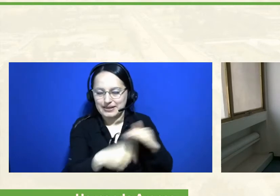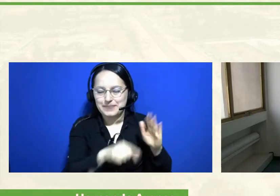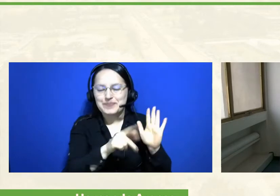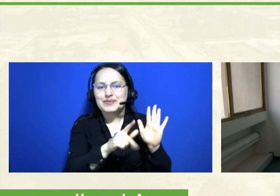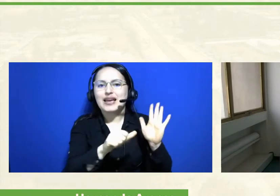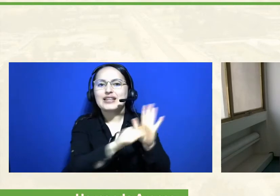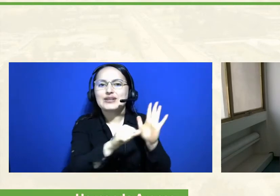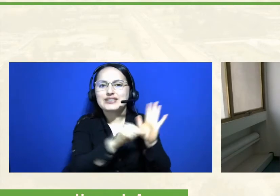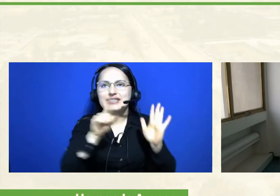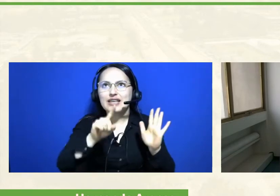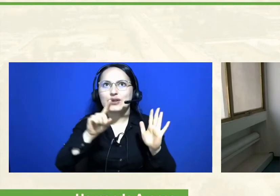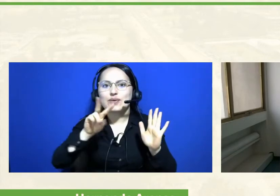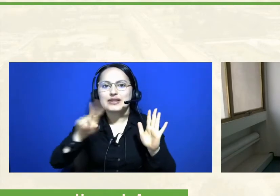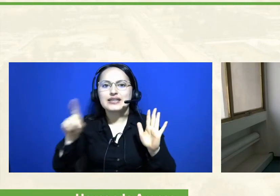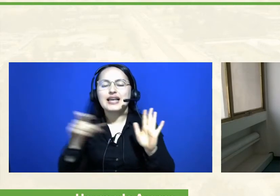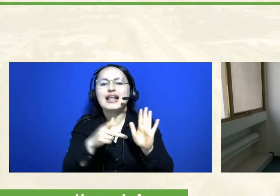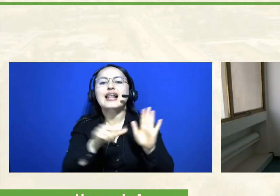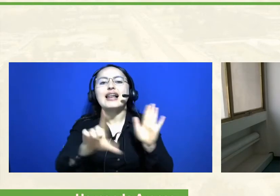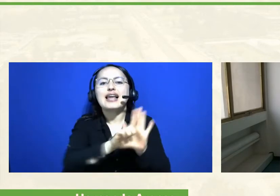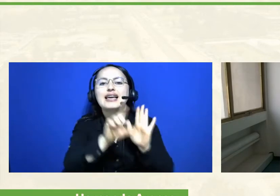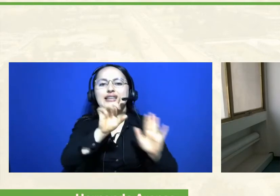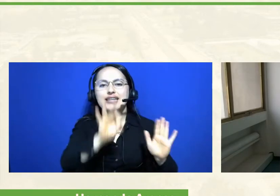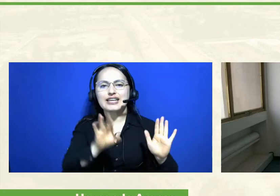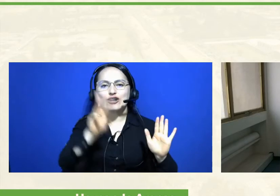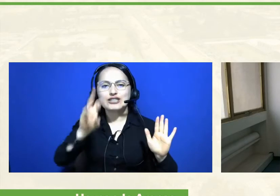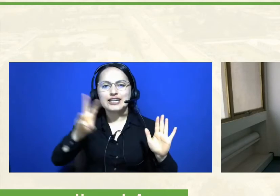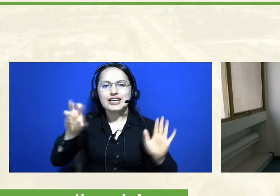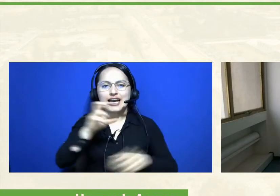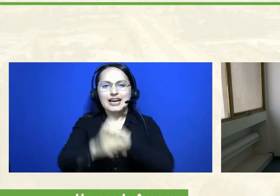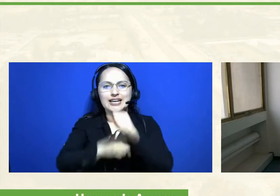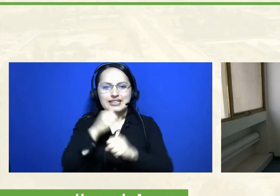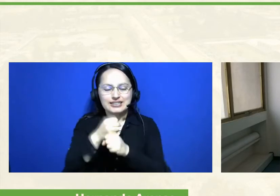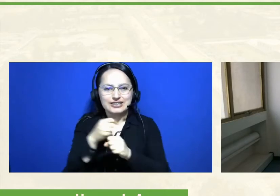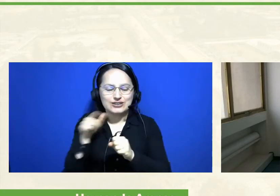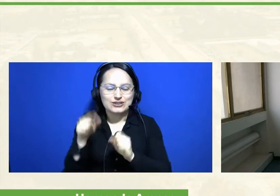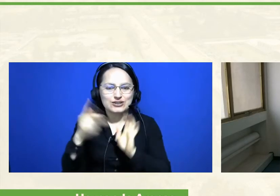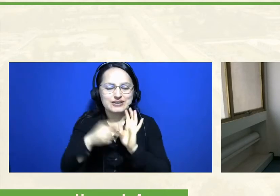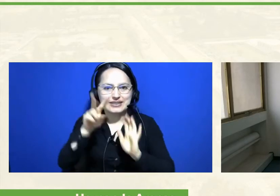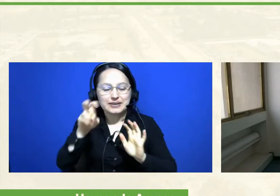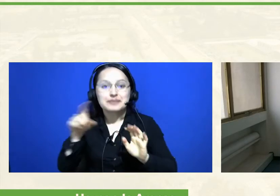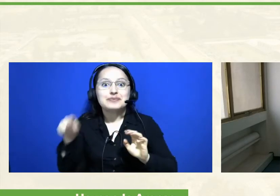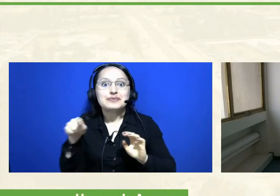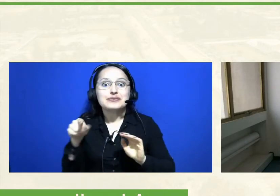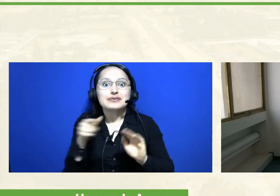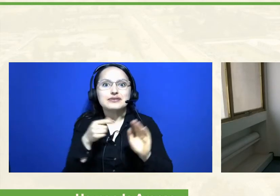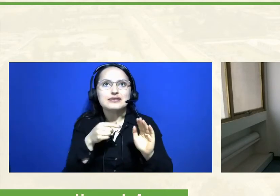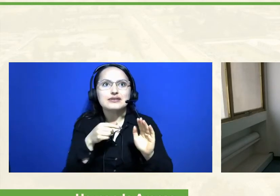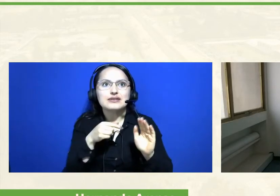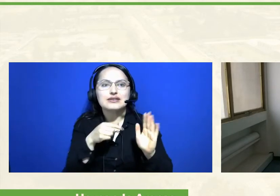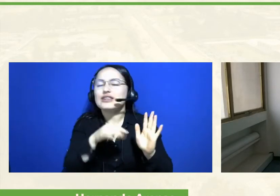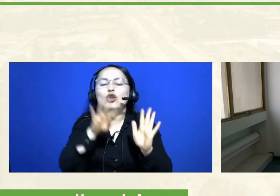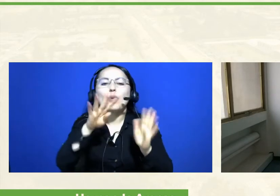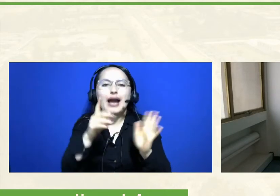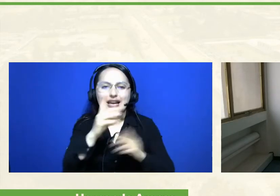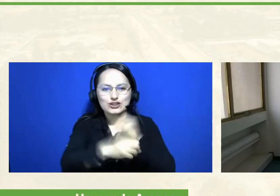de la ley 388 del 97, y es ese mecanismo que le permite a los